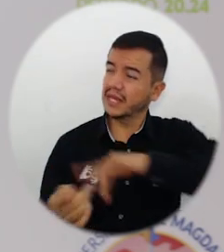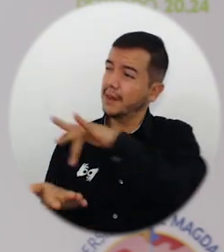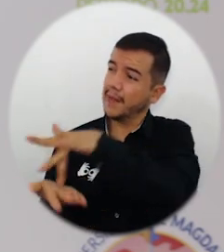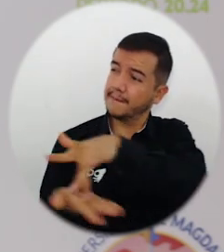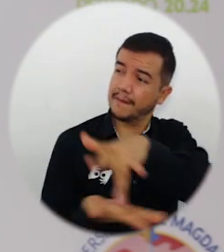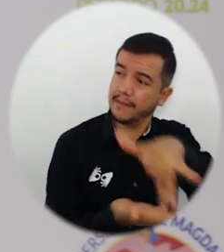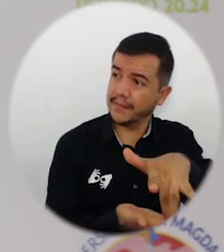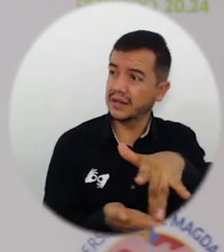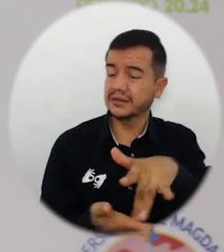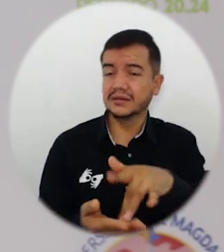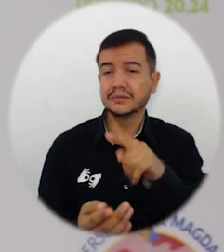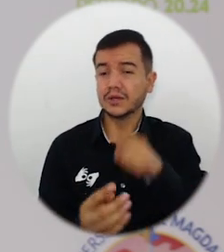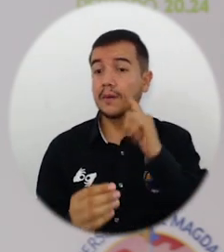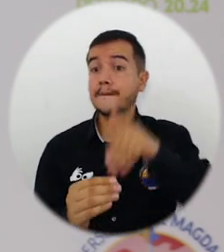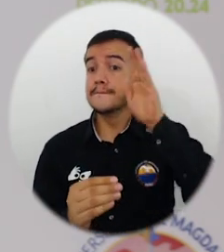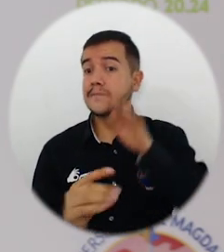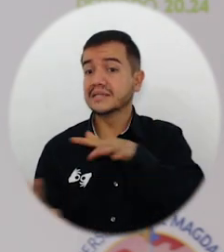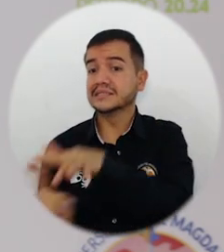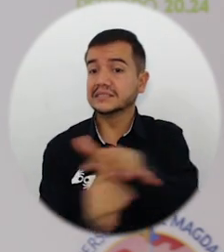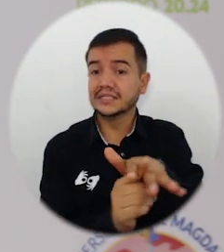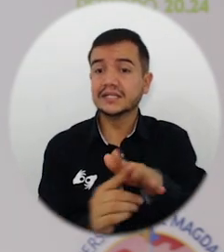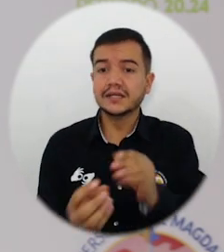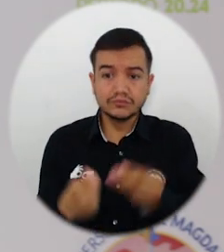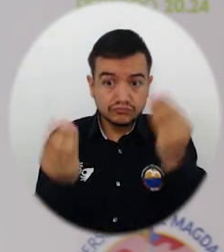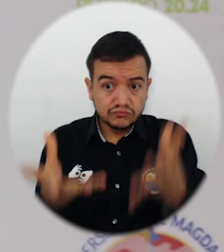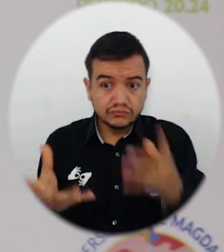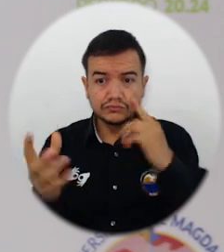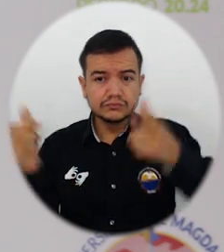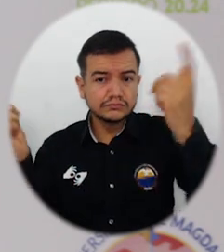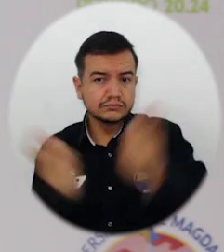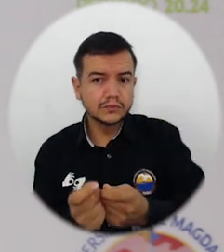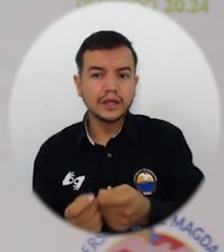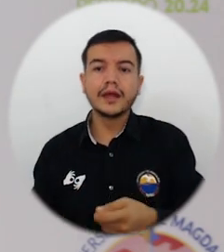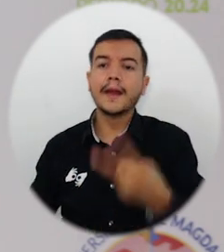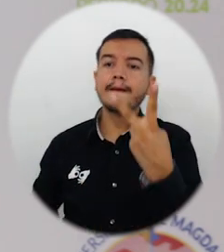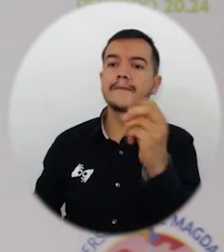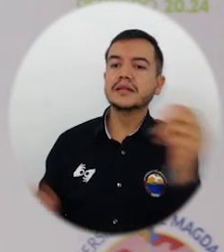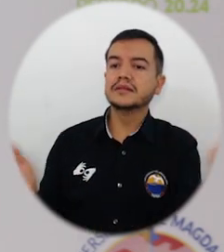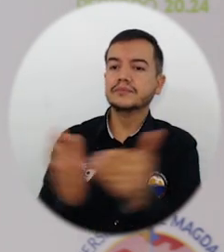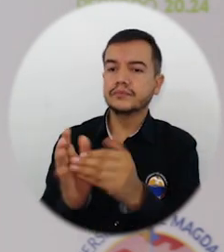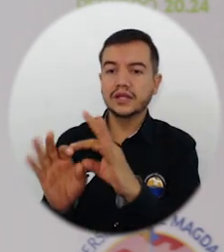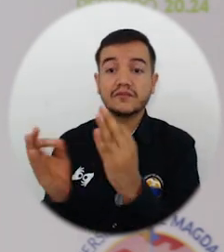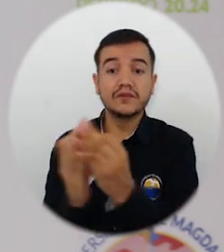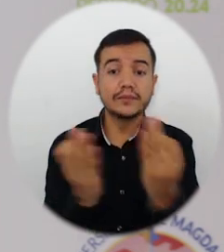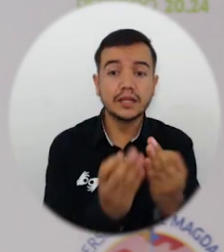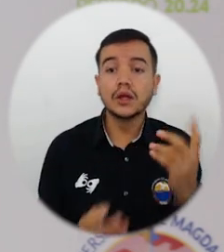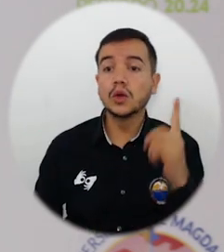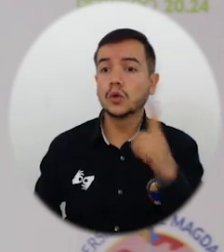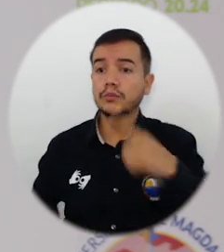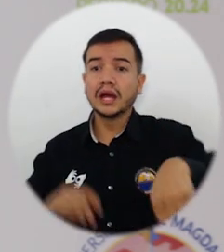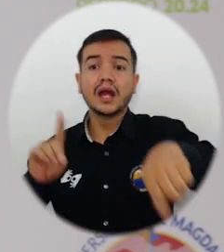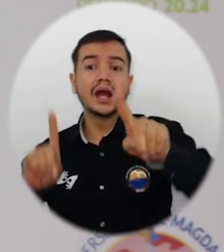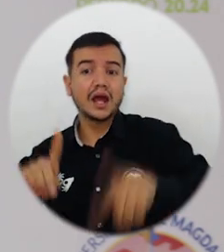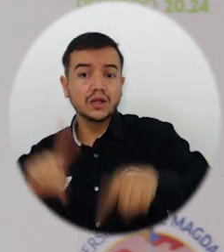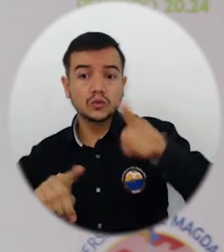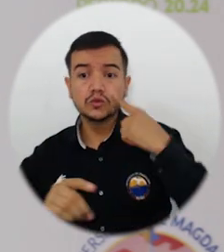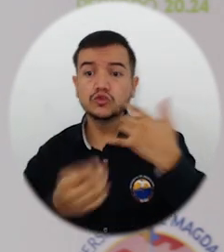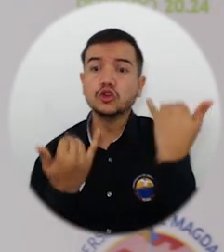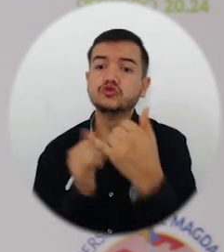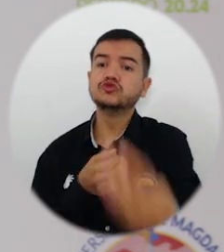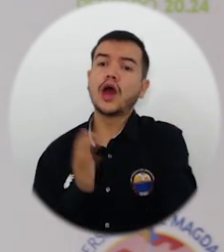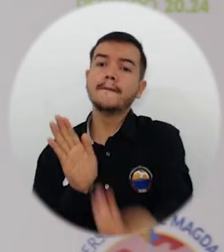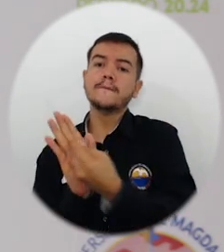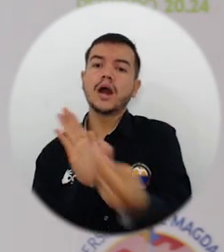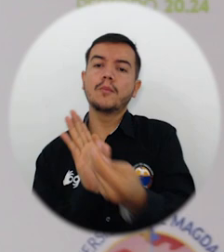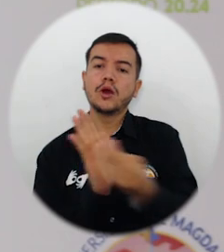de 20.000 los afectados porque quienes hicieron el esfuerzo de pagar la matrícula, hoy con los aportes que nos están dando no podemos reembolsarle el 100%